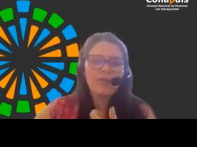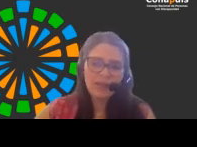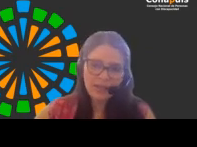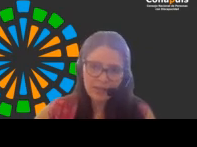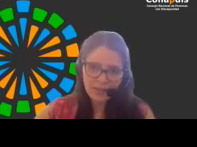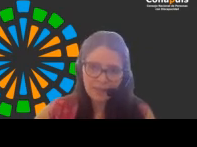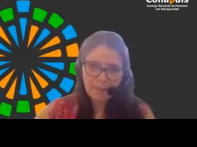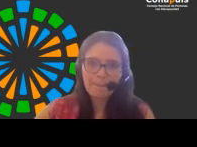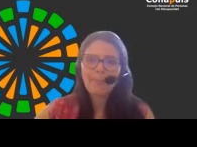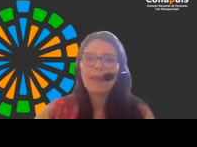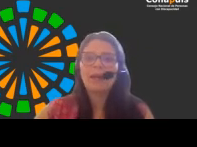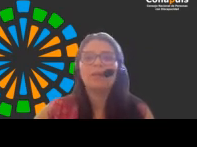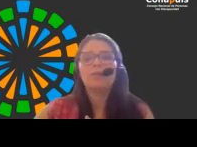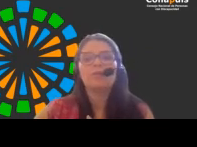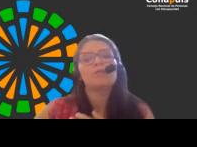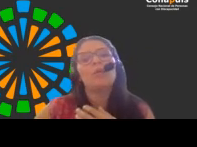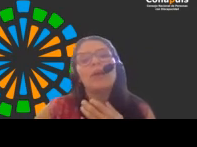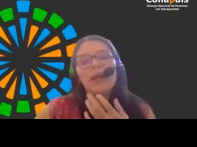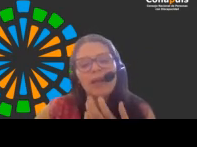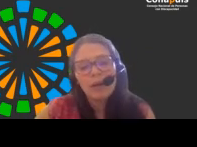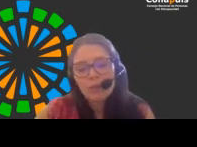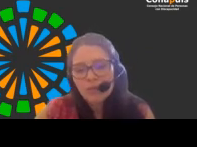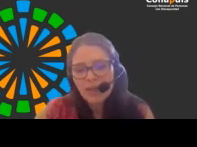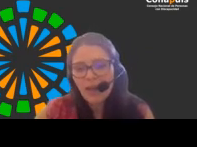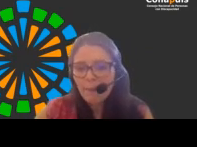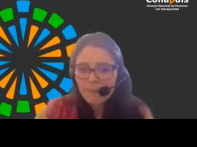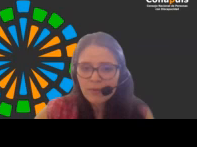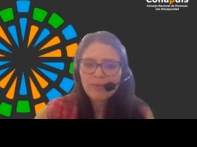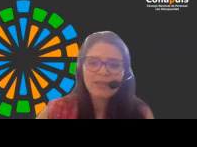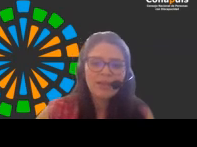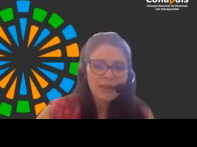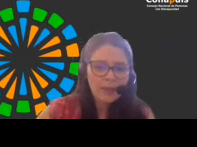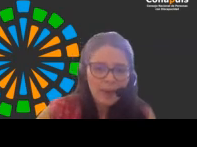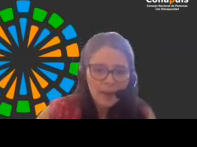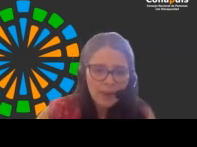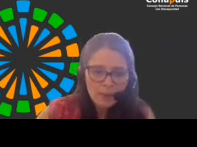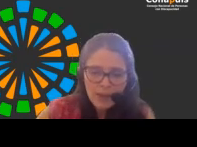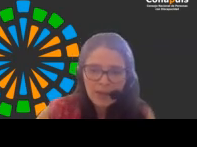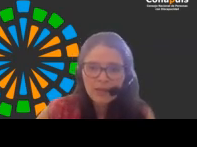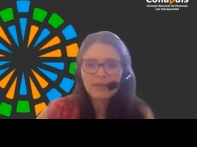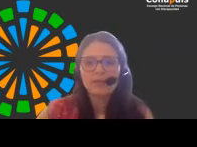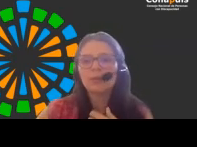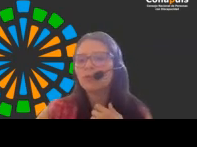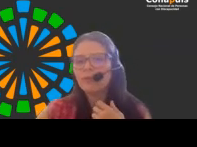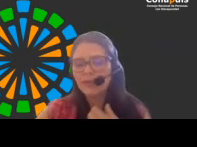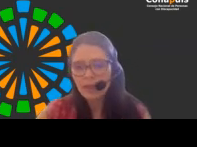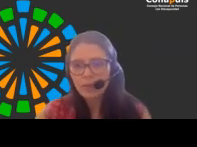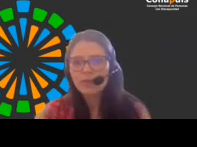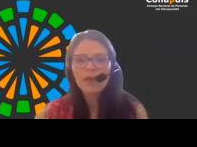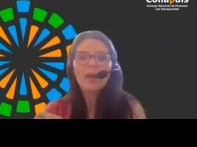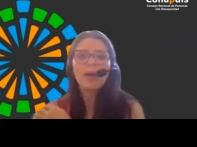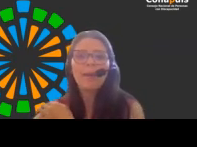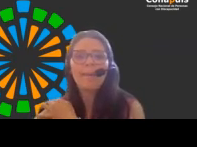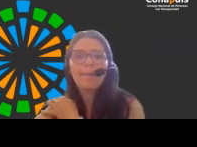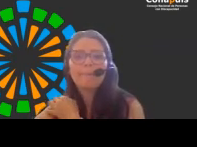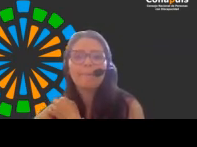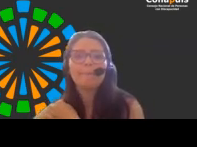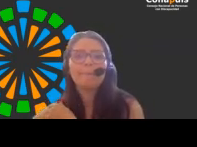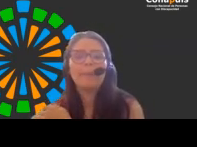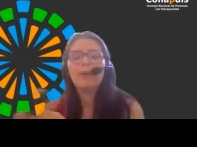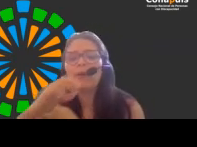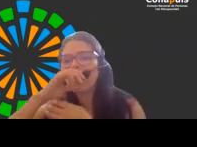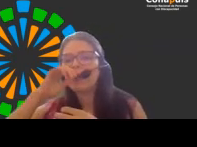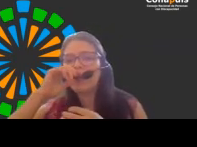de referirse entonces solo Acá hay algunos ejemplos más adelante van a ver más unos videos